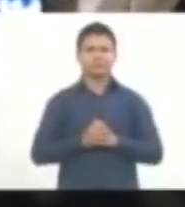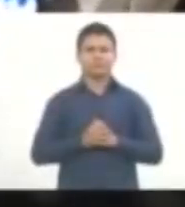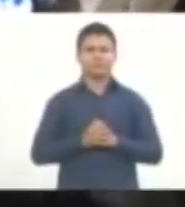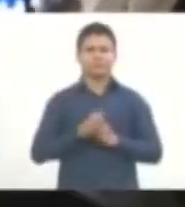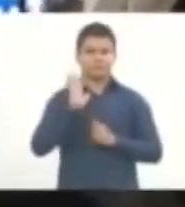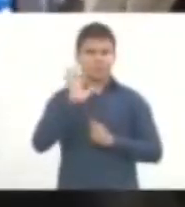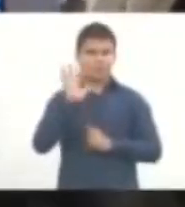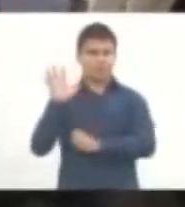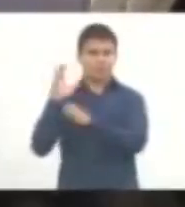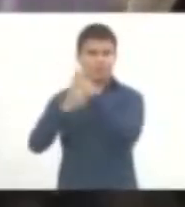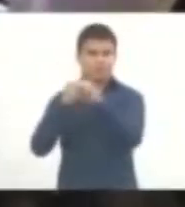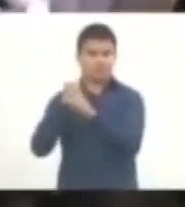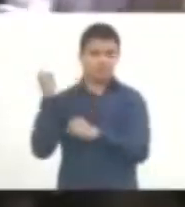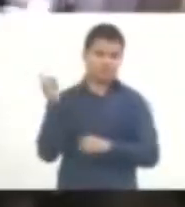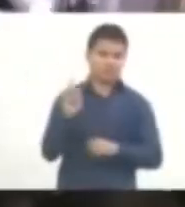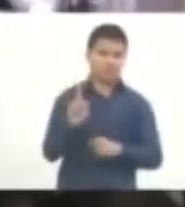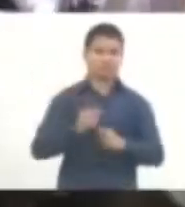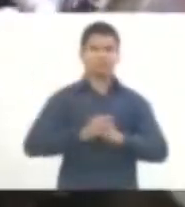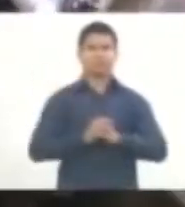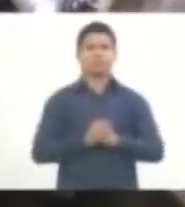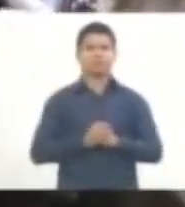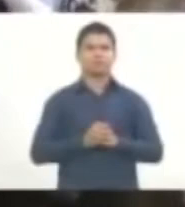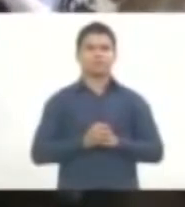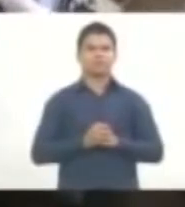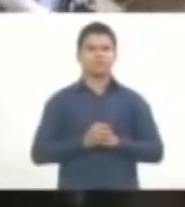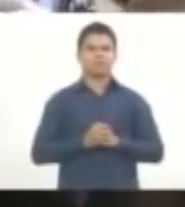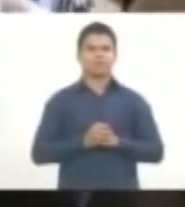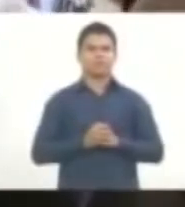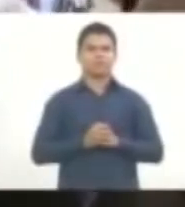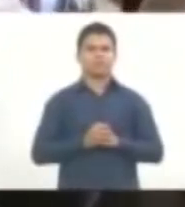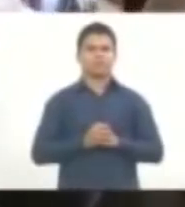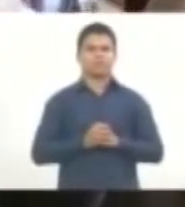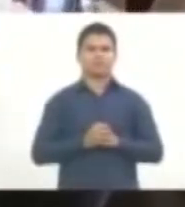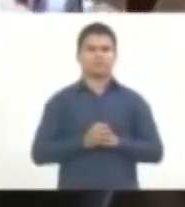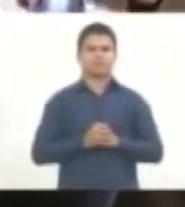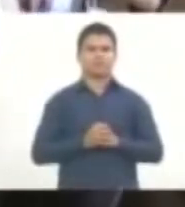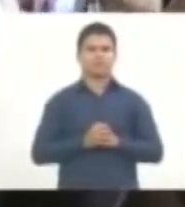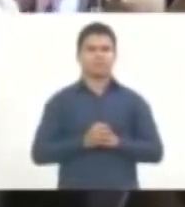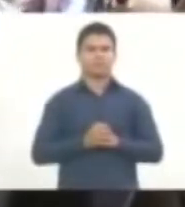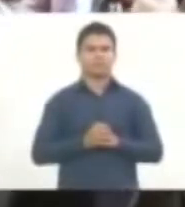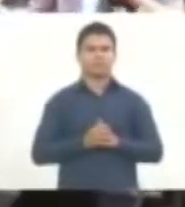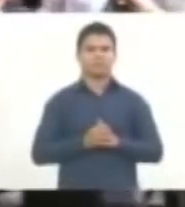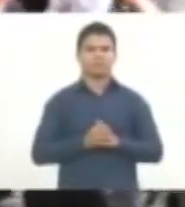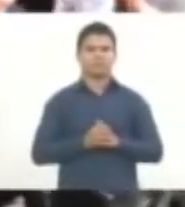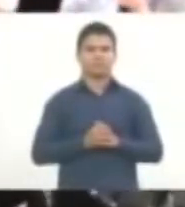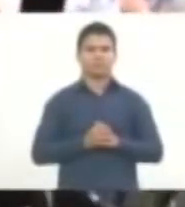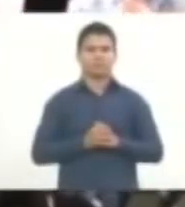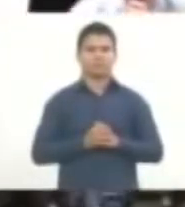Yeah.